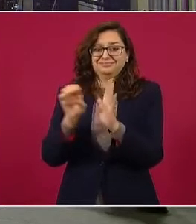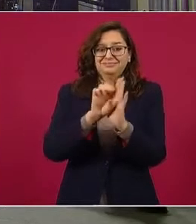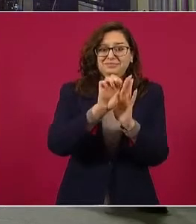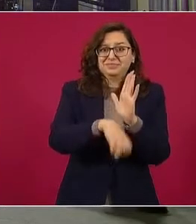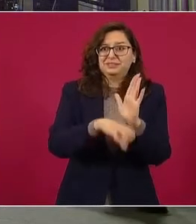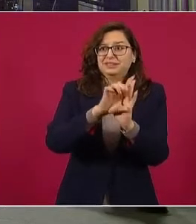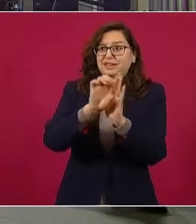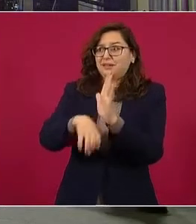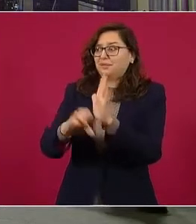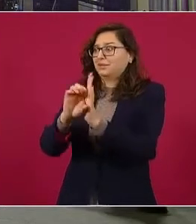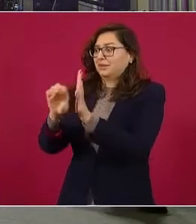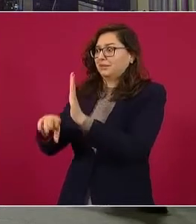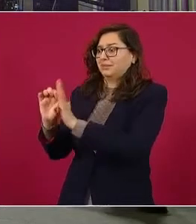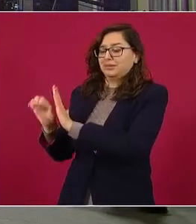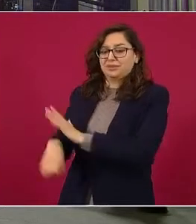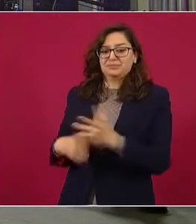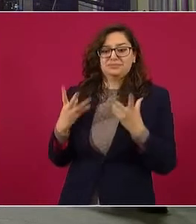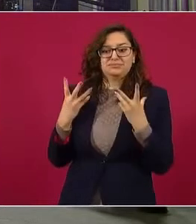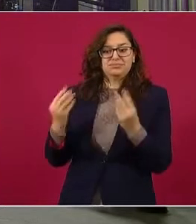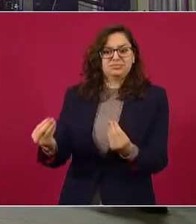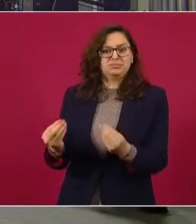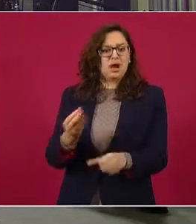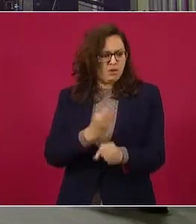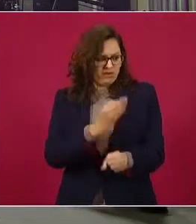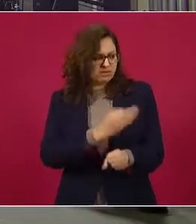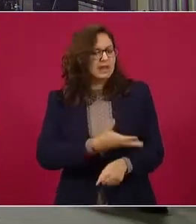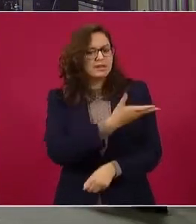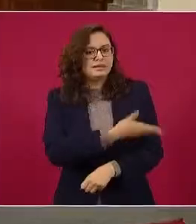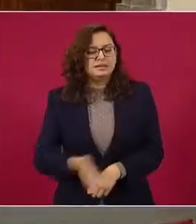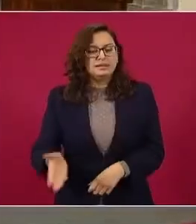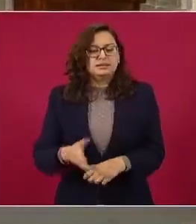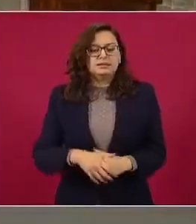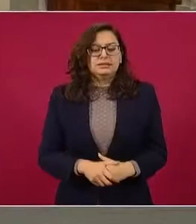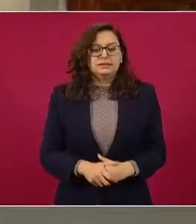negocio, ¿eh? De una vez.